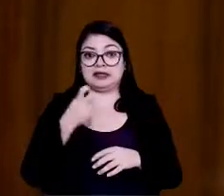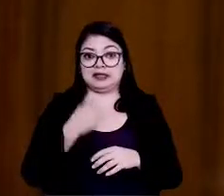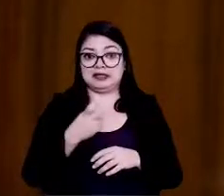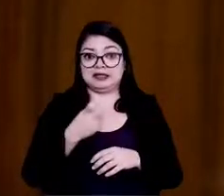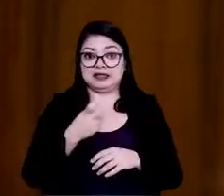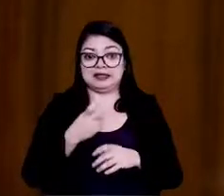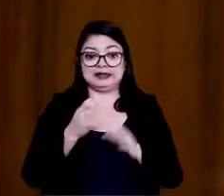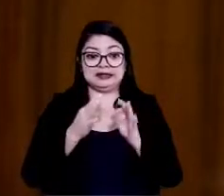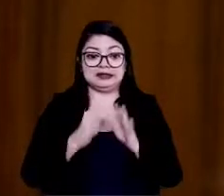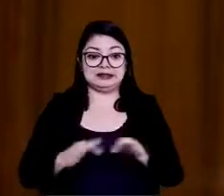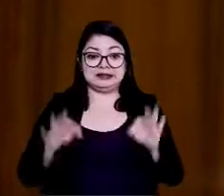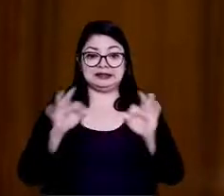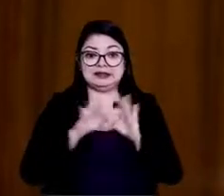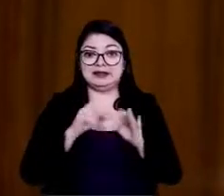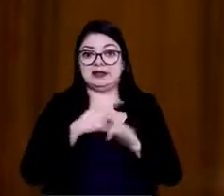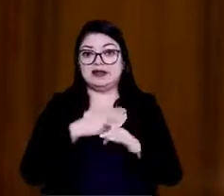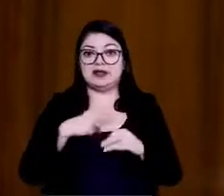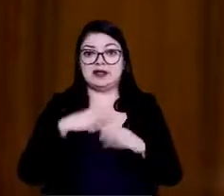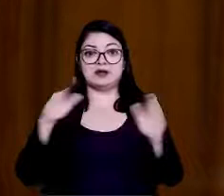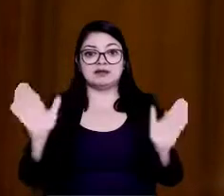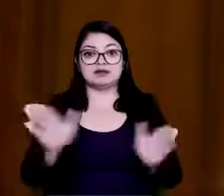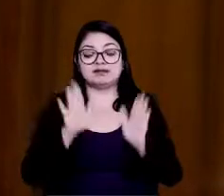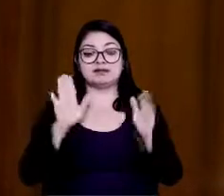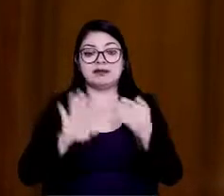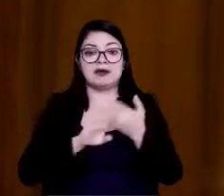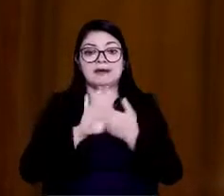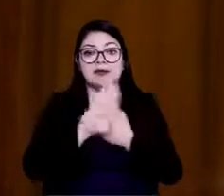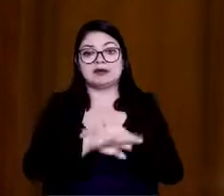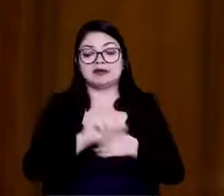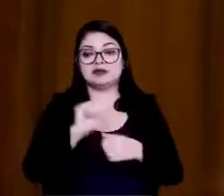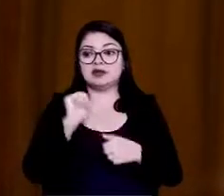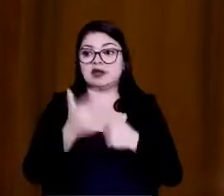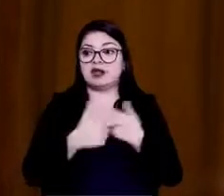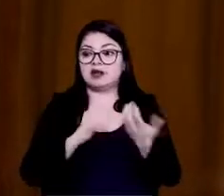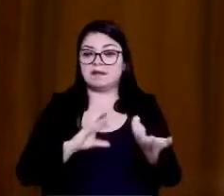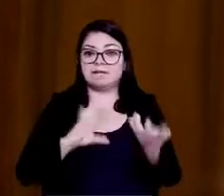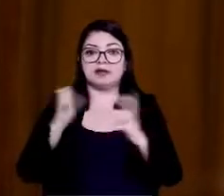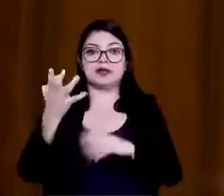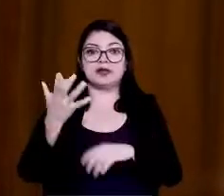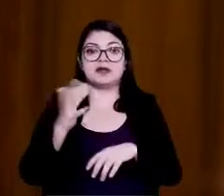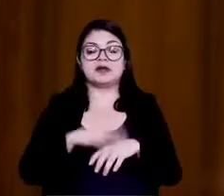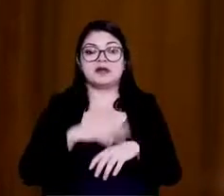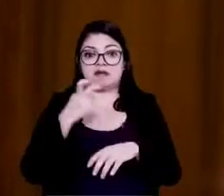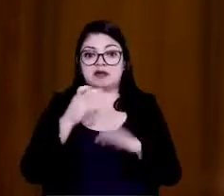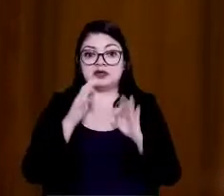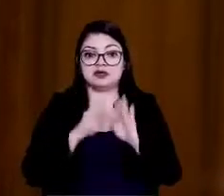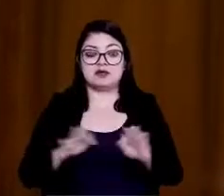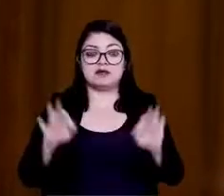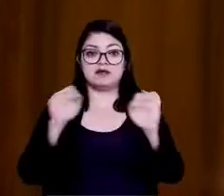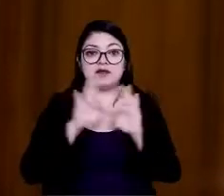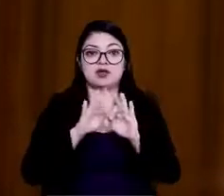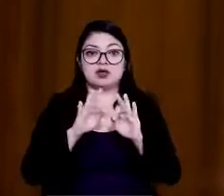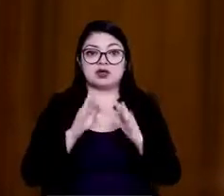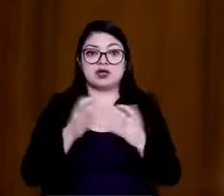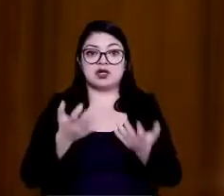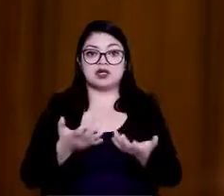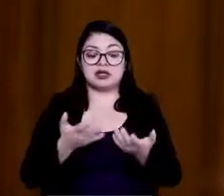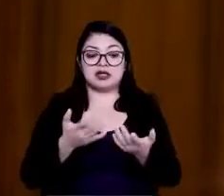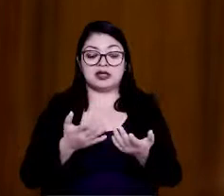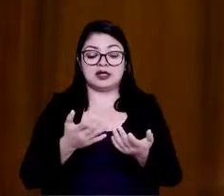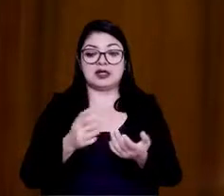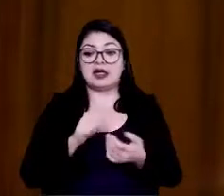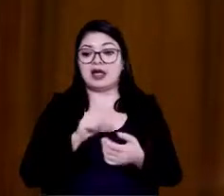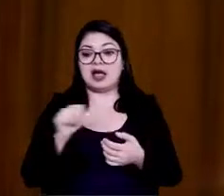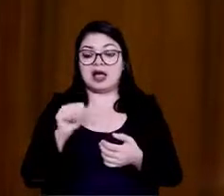es fundamental fomentar la prevención de este tipo de desastres, por lo que es vital la importancia